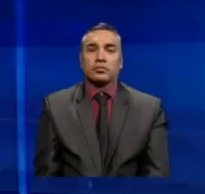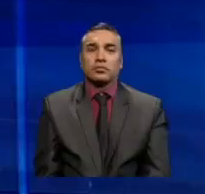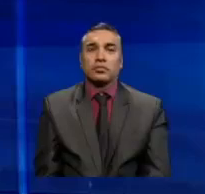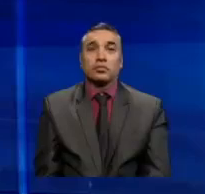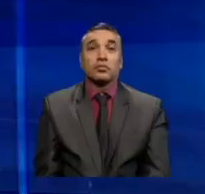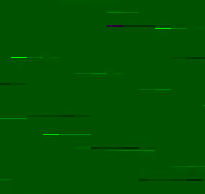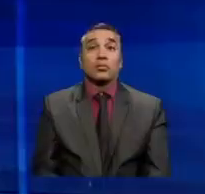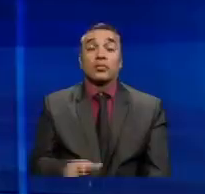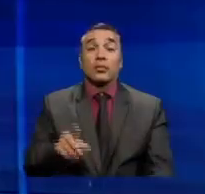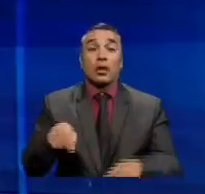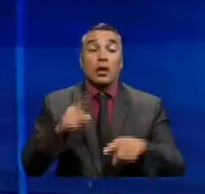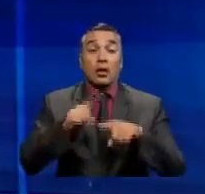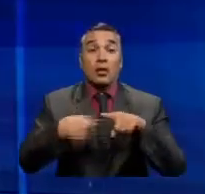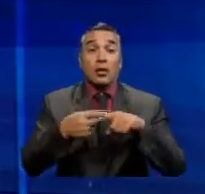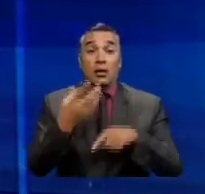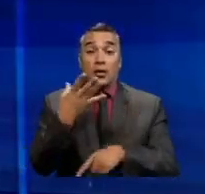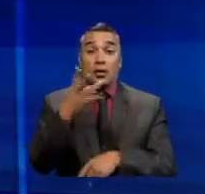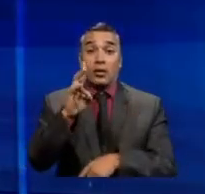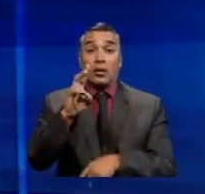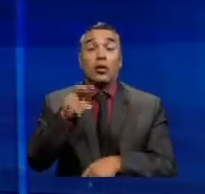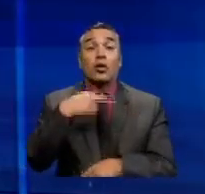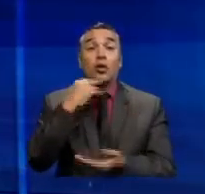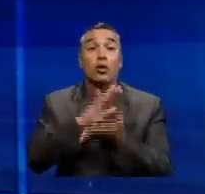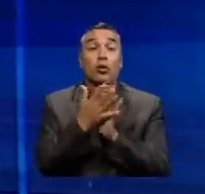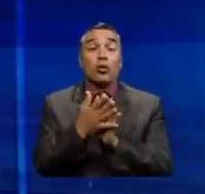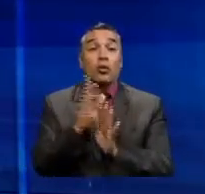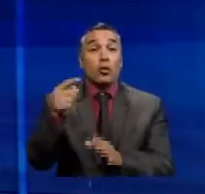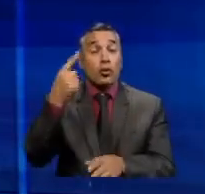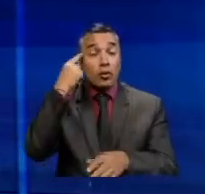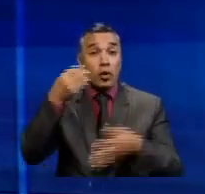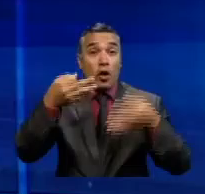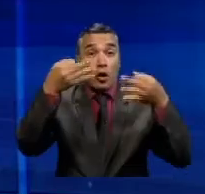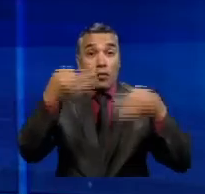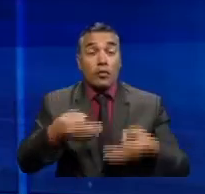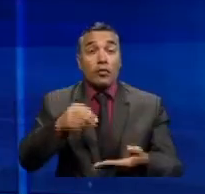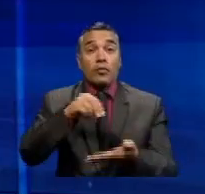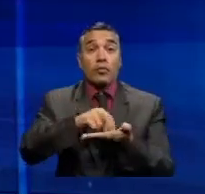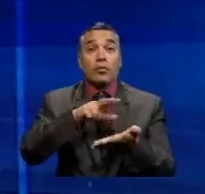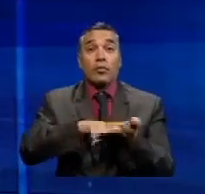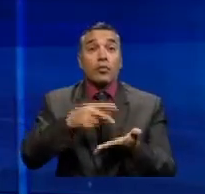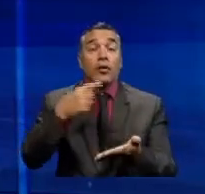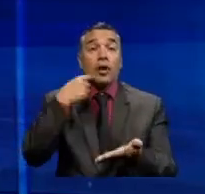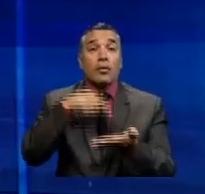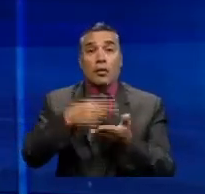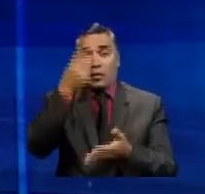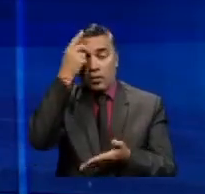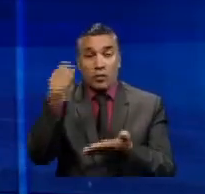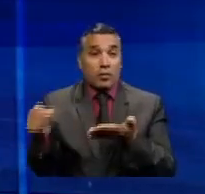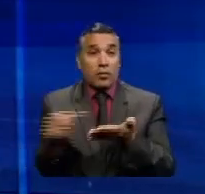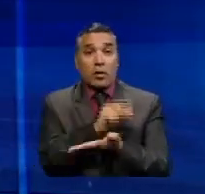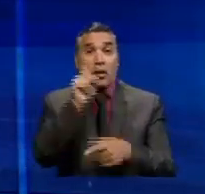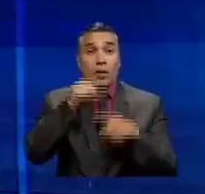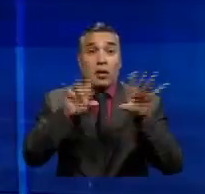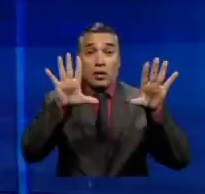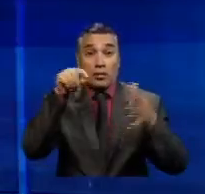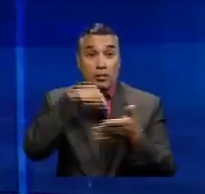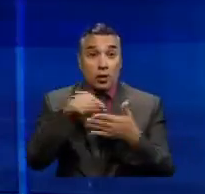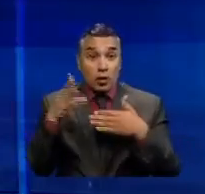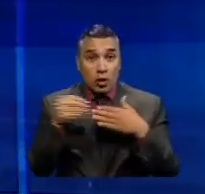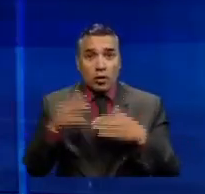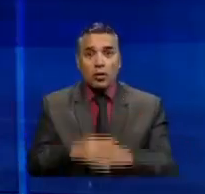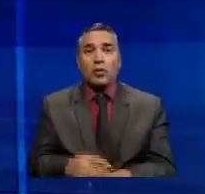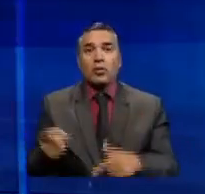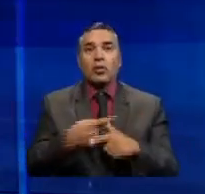Si hasta el 17 de noviembre el gobierno formaliza vía decreto la condonación de deudas de hasta 10 mil dólares,